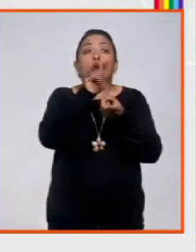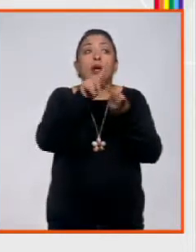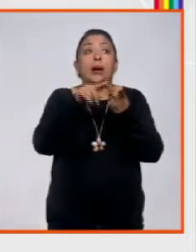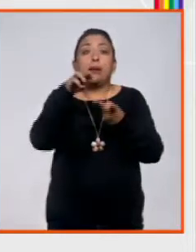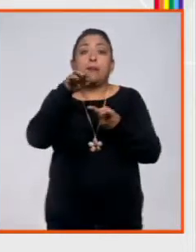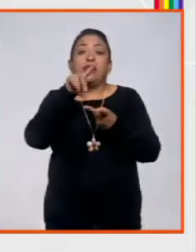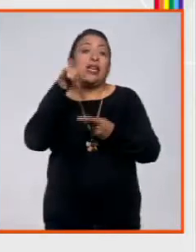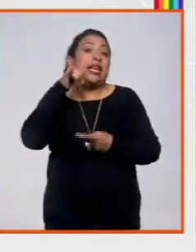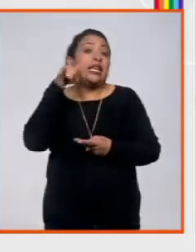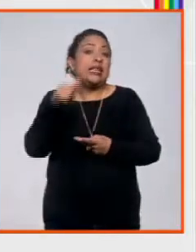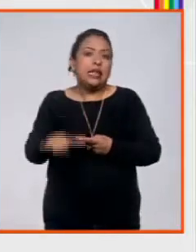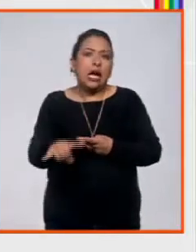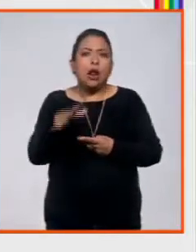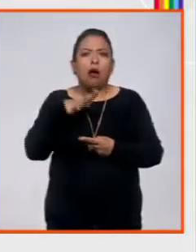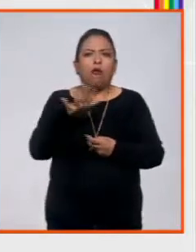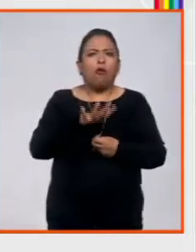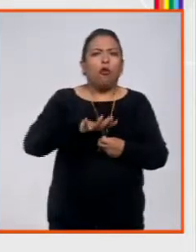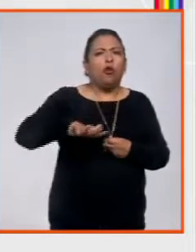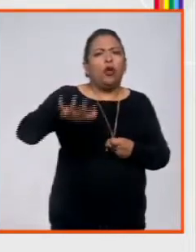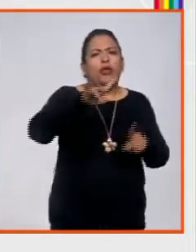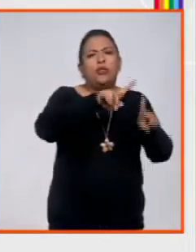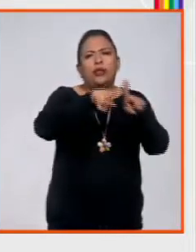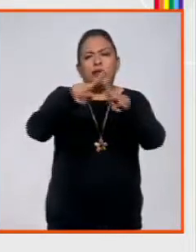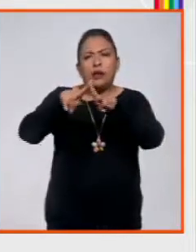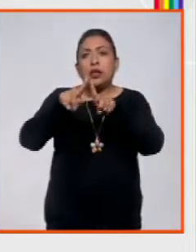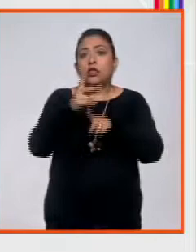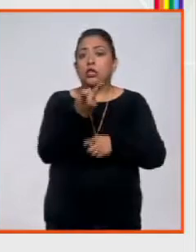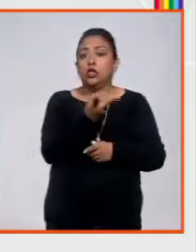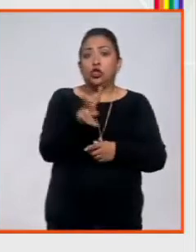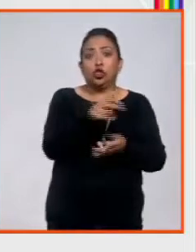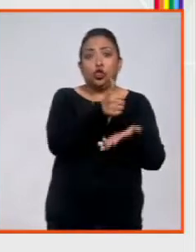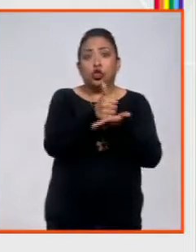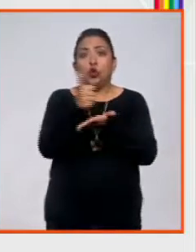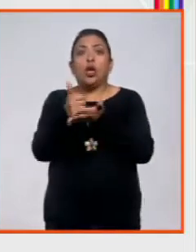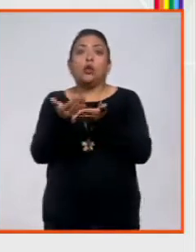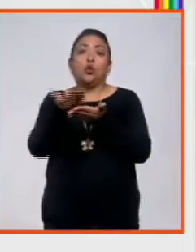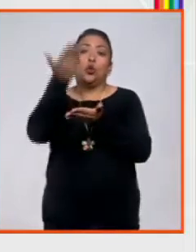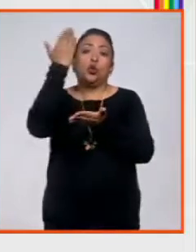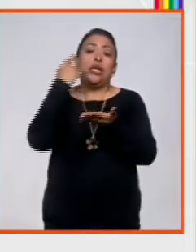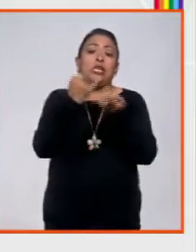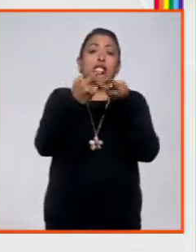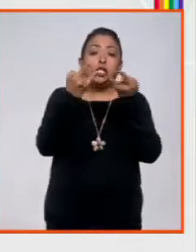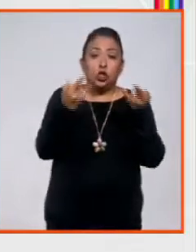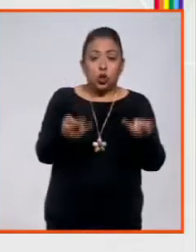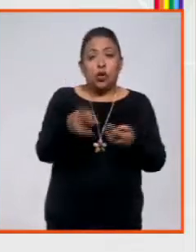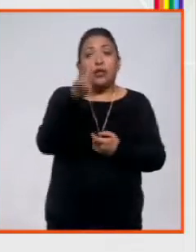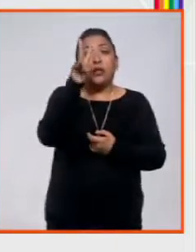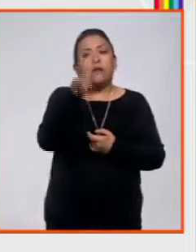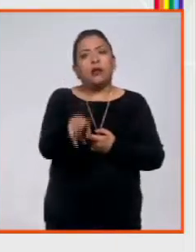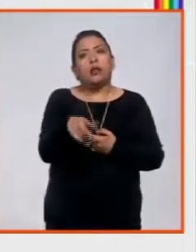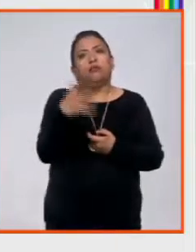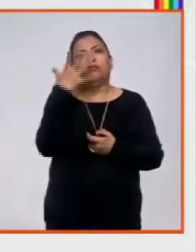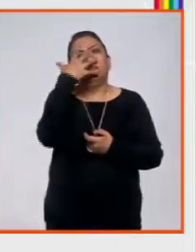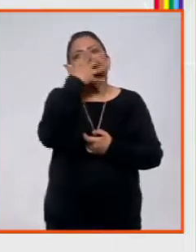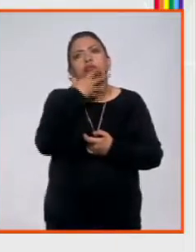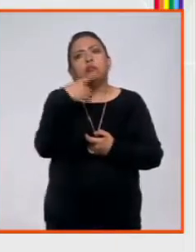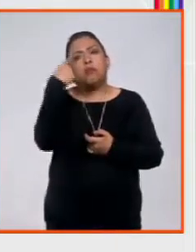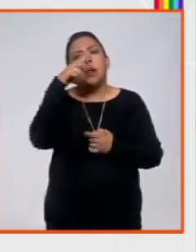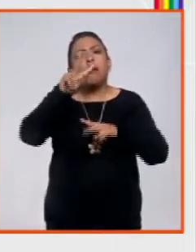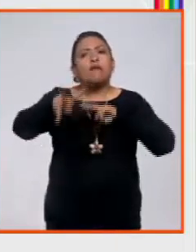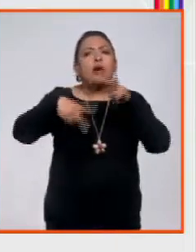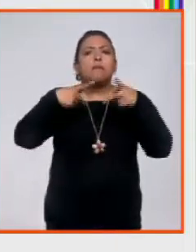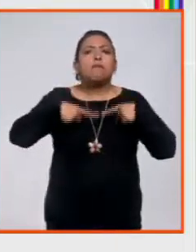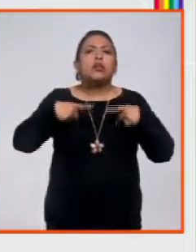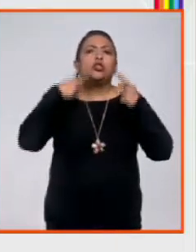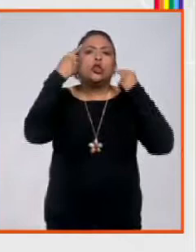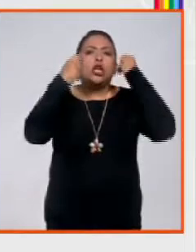en italia con paisajes muy diversos pero ambas con historias y con grandes atractivos para turistas es una